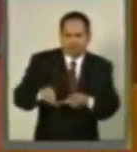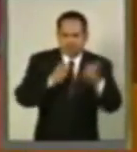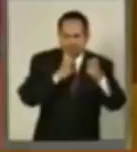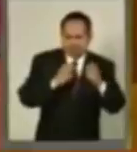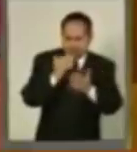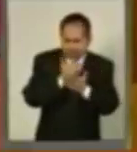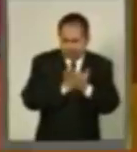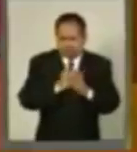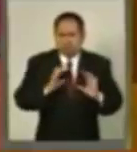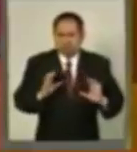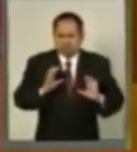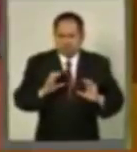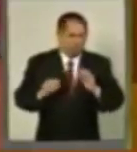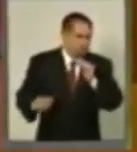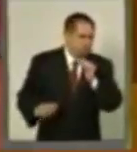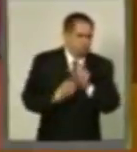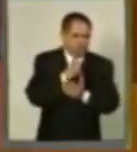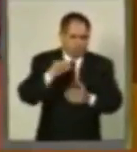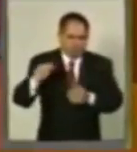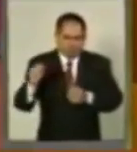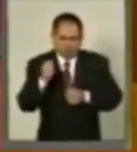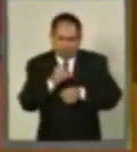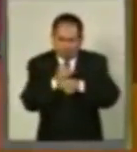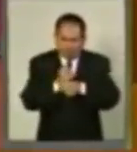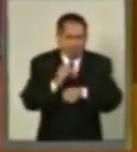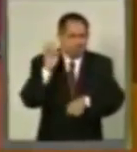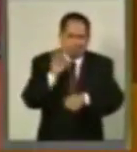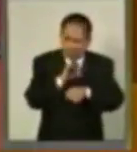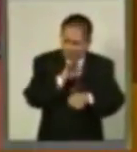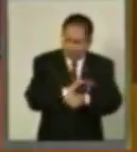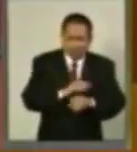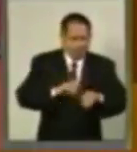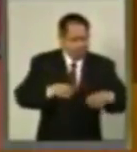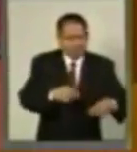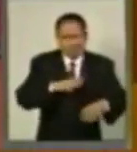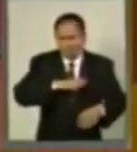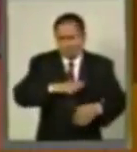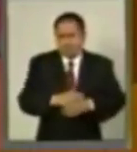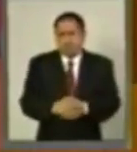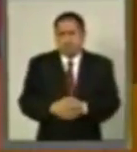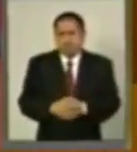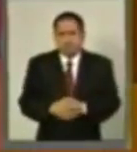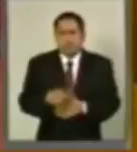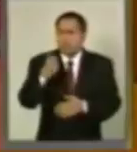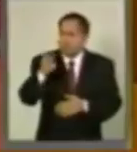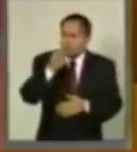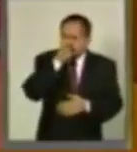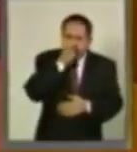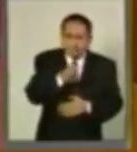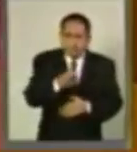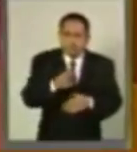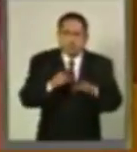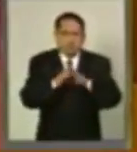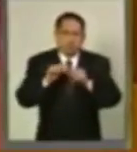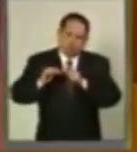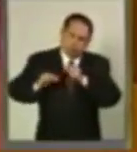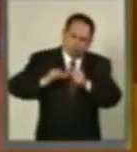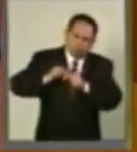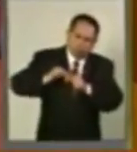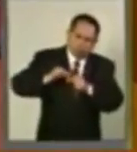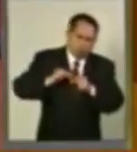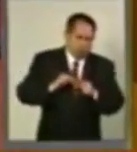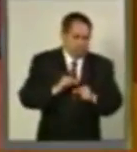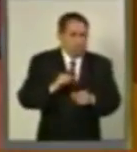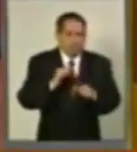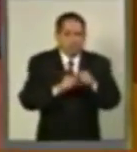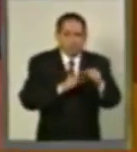capacidades que se han logrado y la tecnología que se les ha dotado. Por eso les hablo de una cascada. Vamos de lo